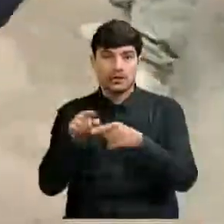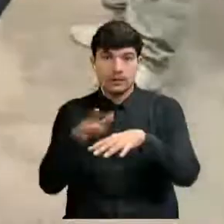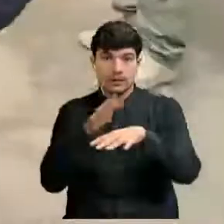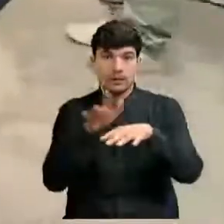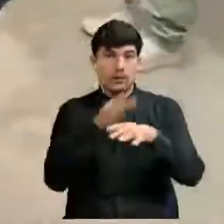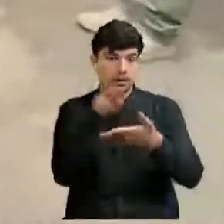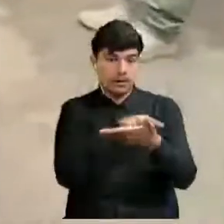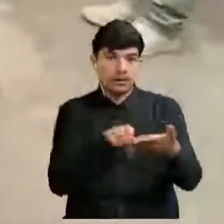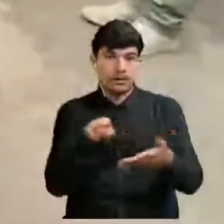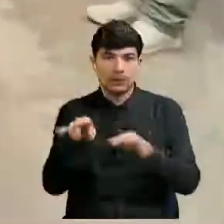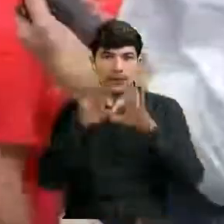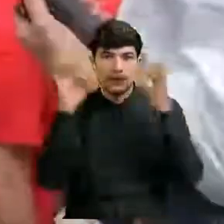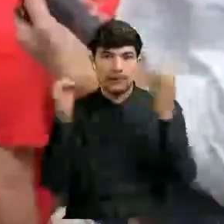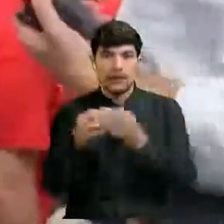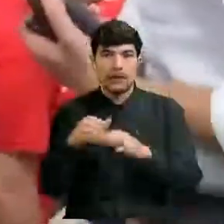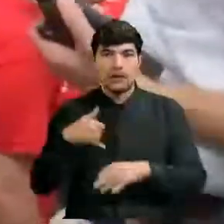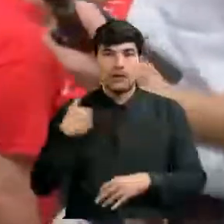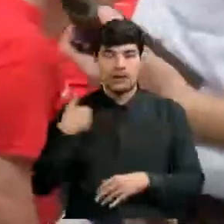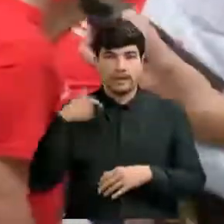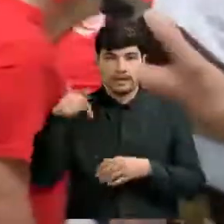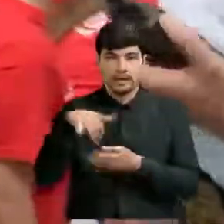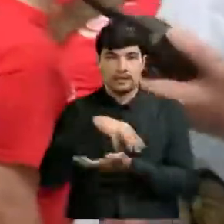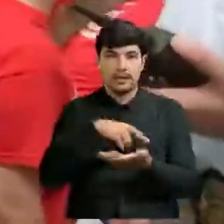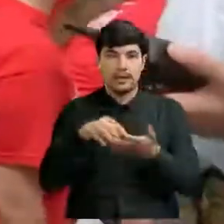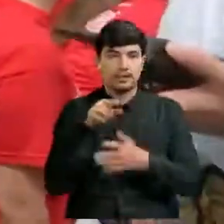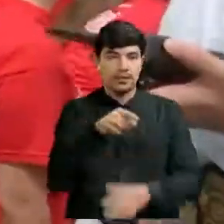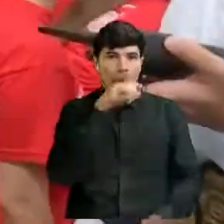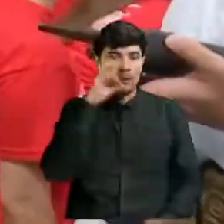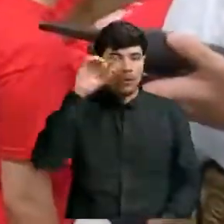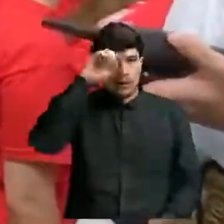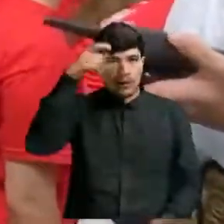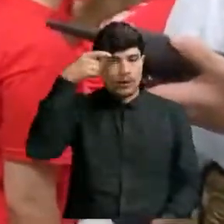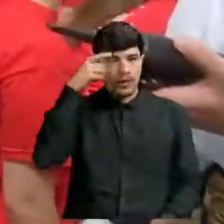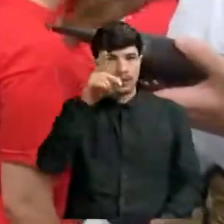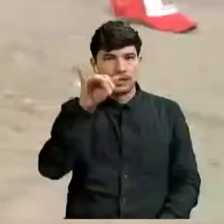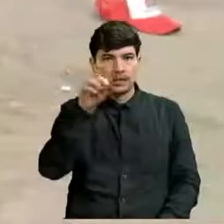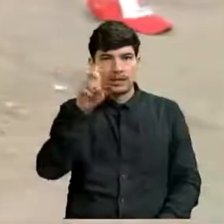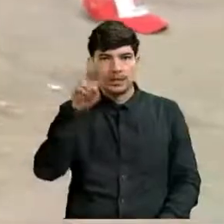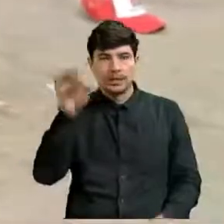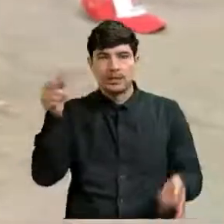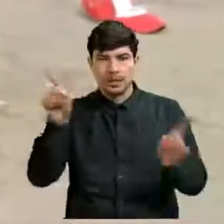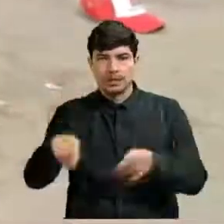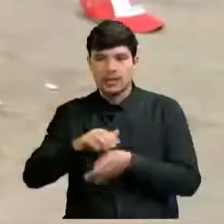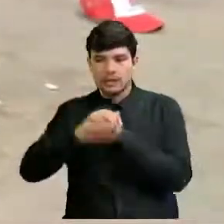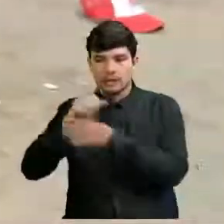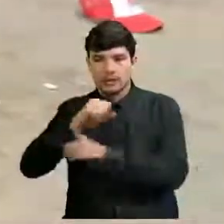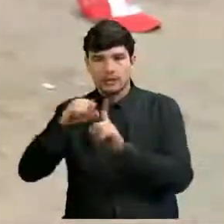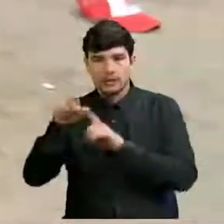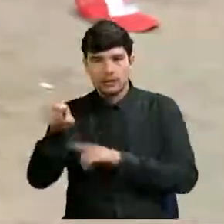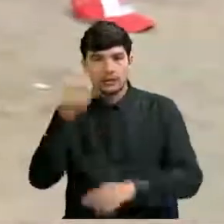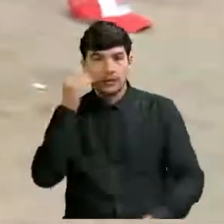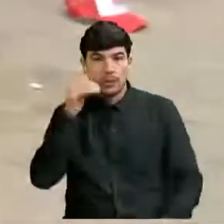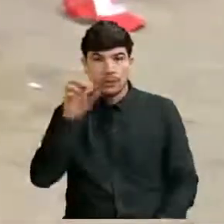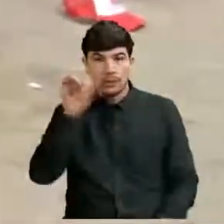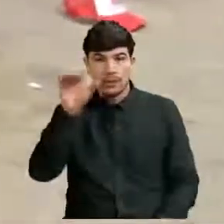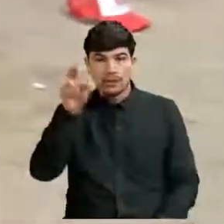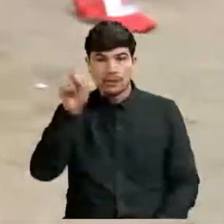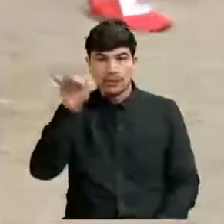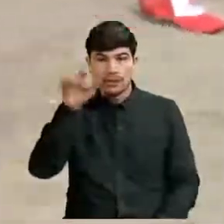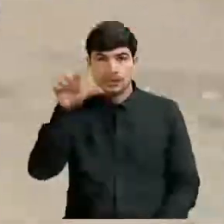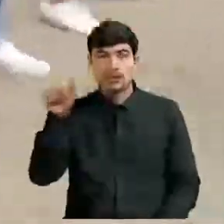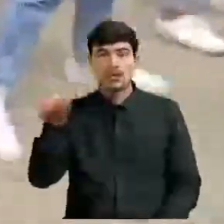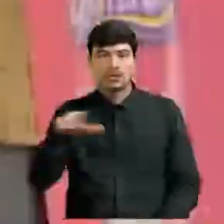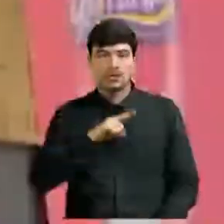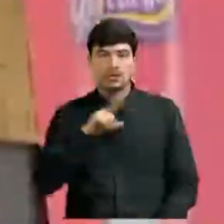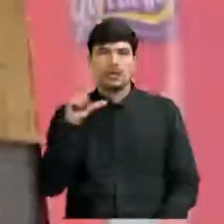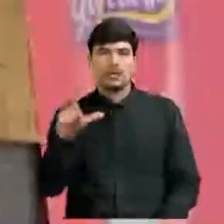en la familia y en los jóvenes santandereanos, el gobernador Didier Tavera y la gestora social Priscila Santos de Tavera lideraron Yo Leo, Yo Cuento. Qué